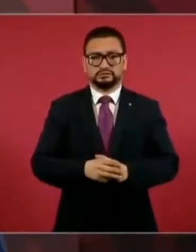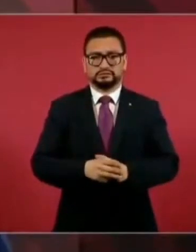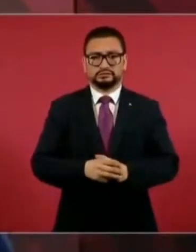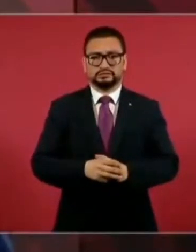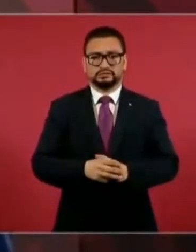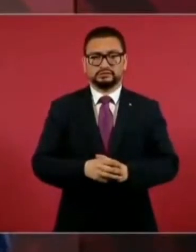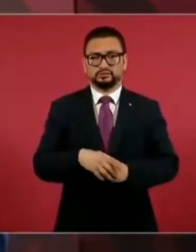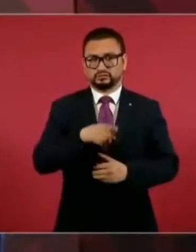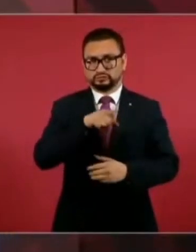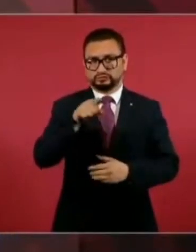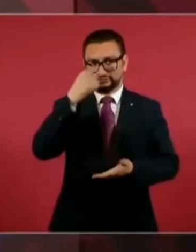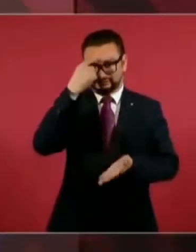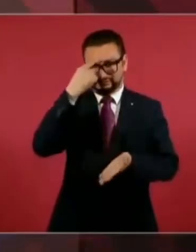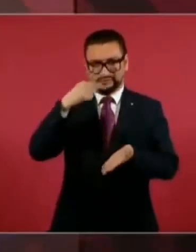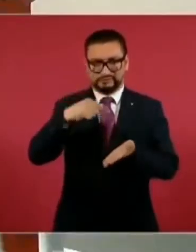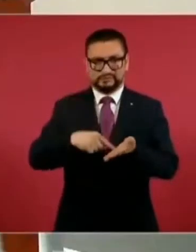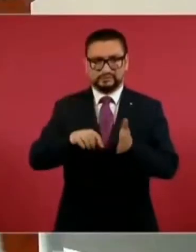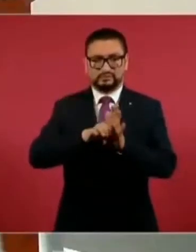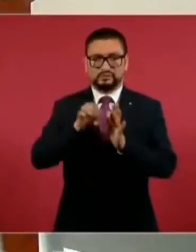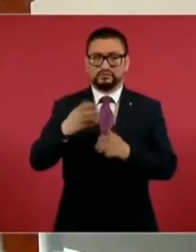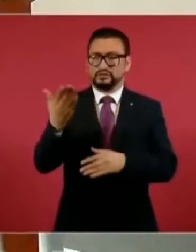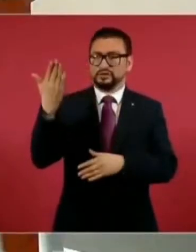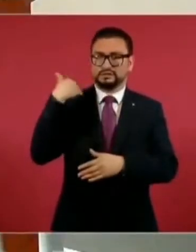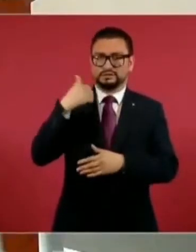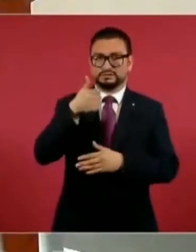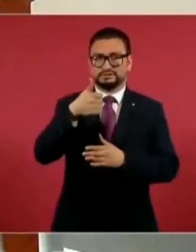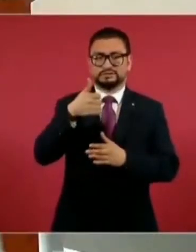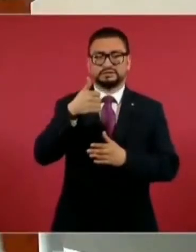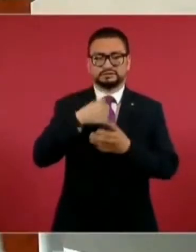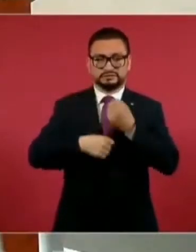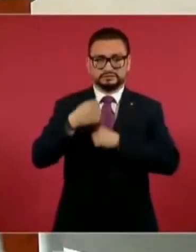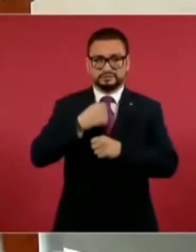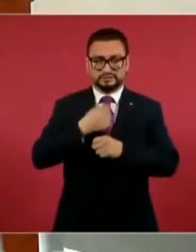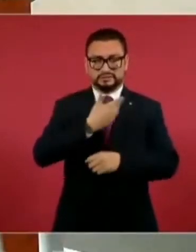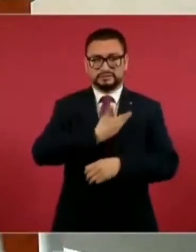¿Ustedes creen que en el sexenio anterior al nuestro